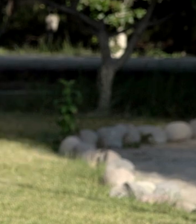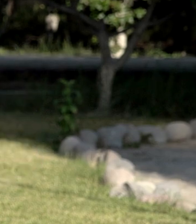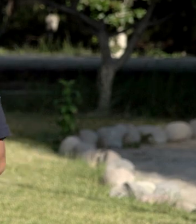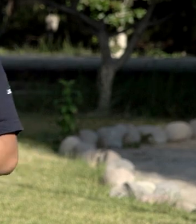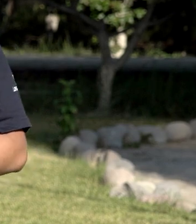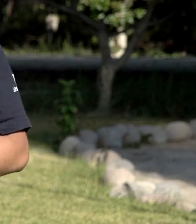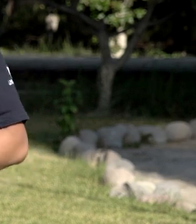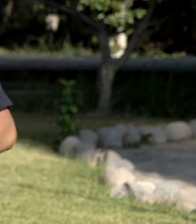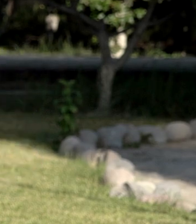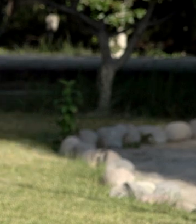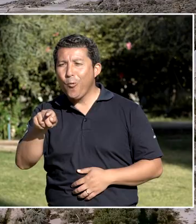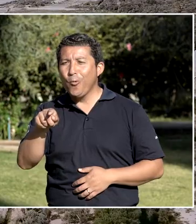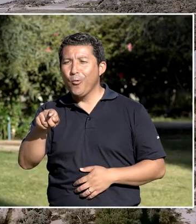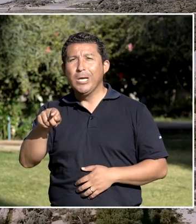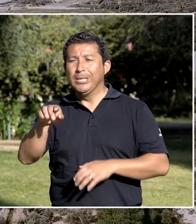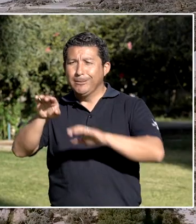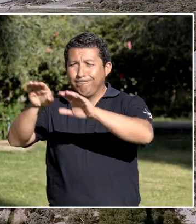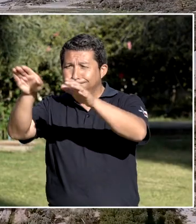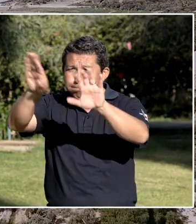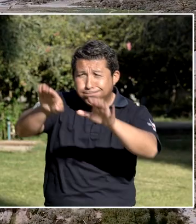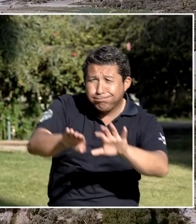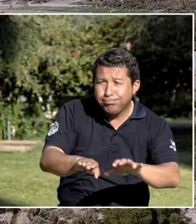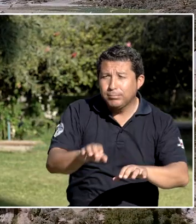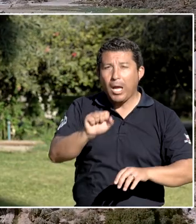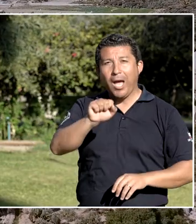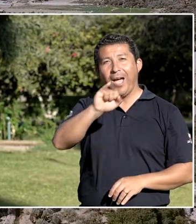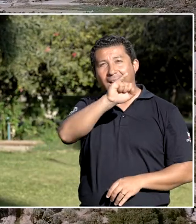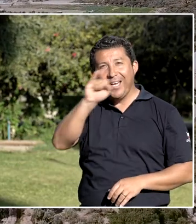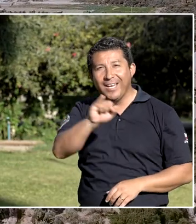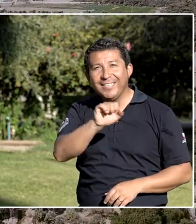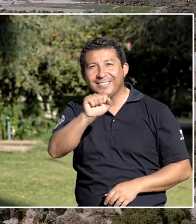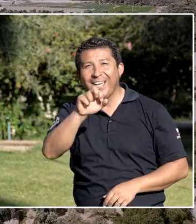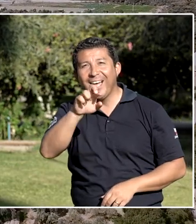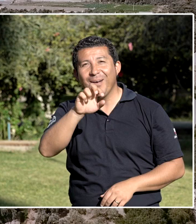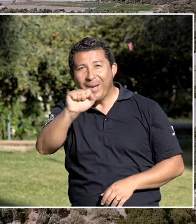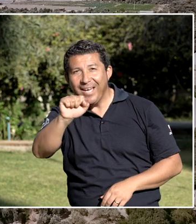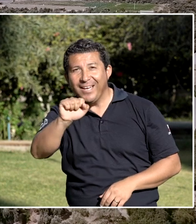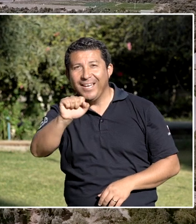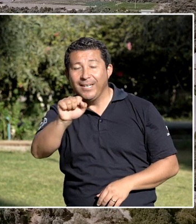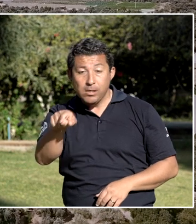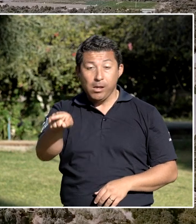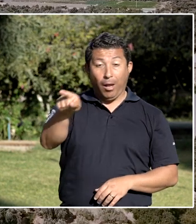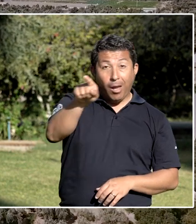en pequeños sectores de las quebradas de azapa